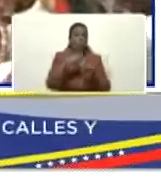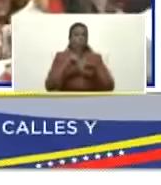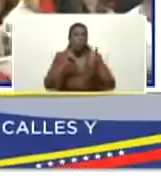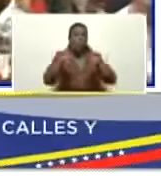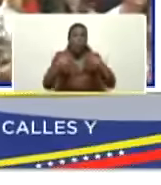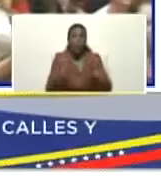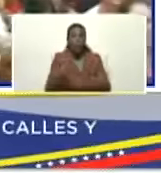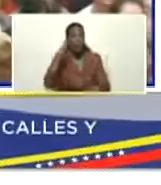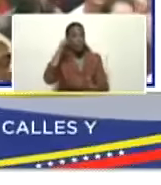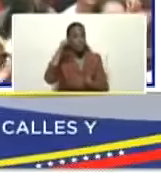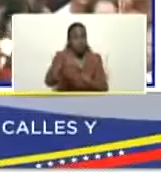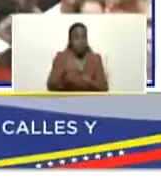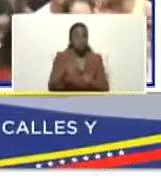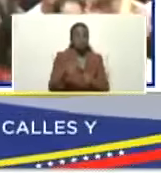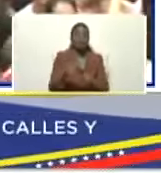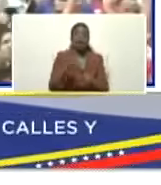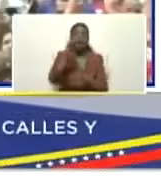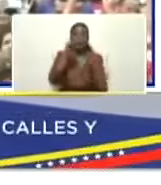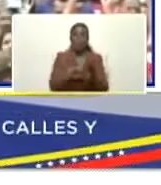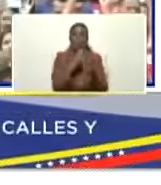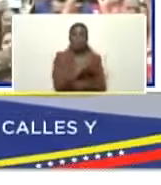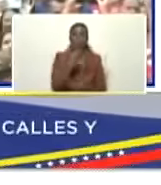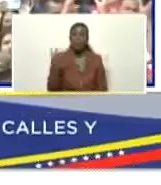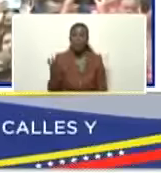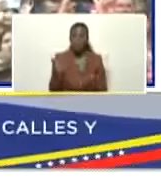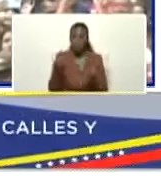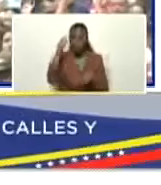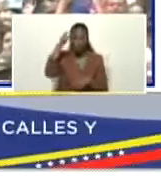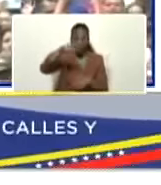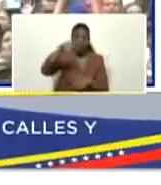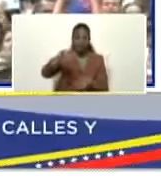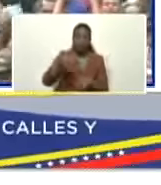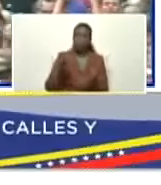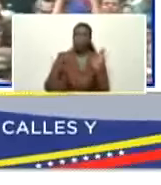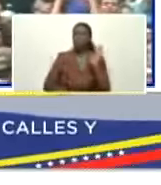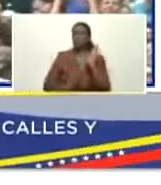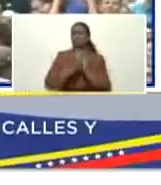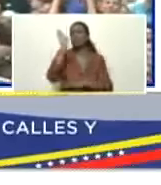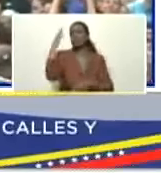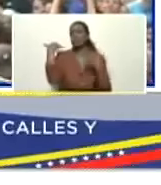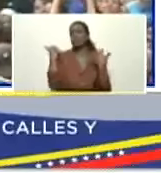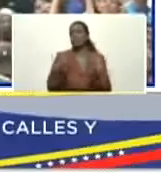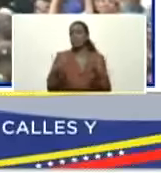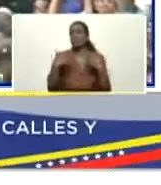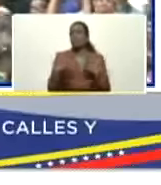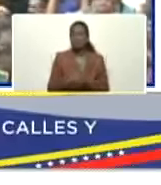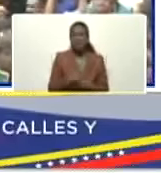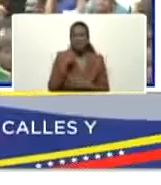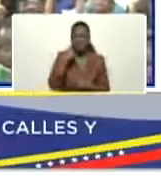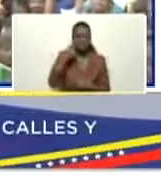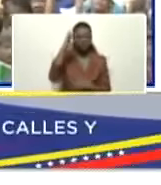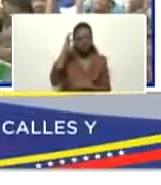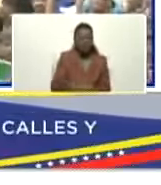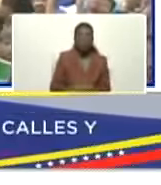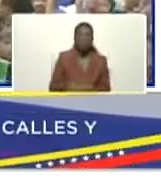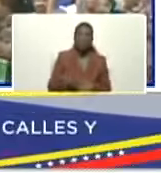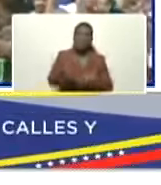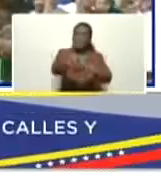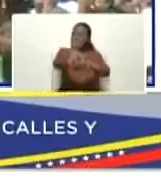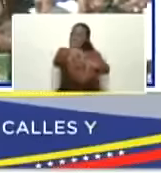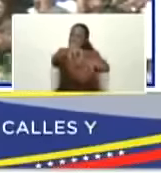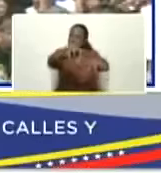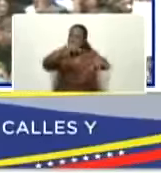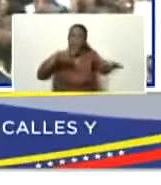nuevo del año 2024, lo que vamos a tener, así lo veo, es la más